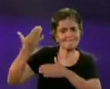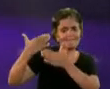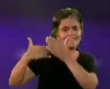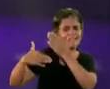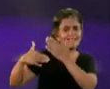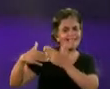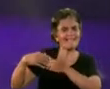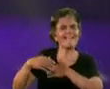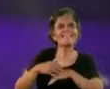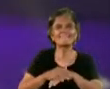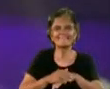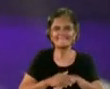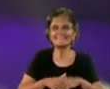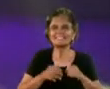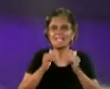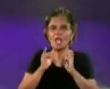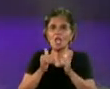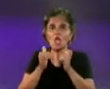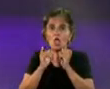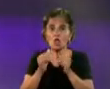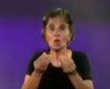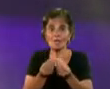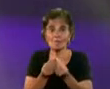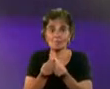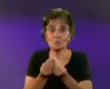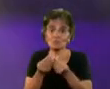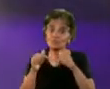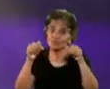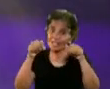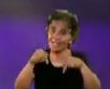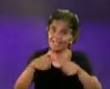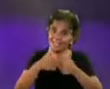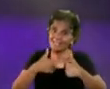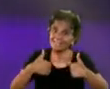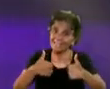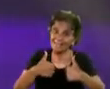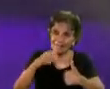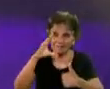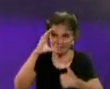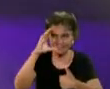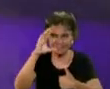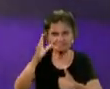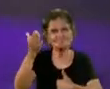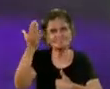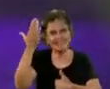de la juventud de muchos de los presentes.